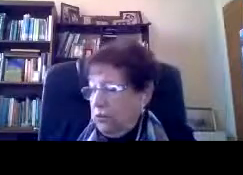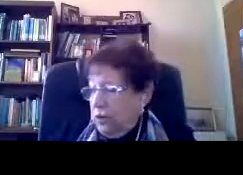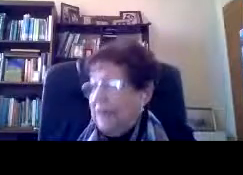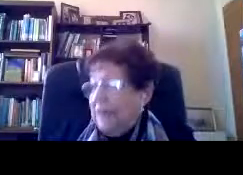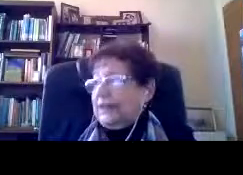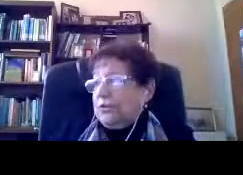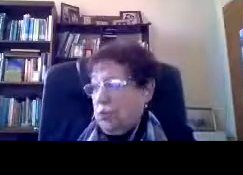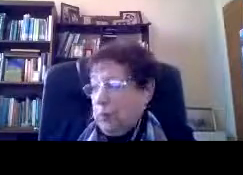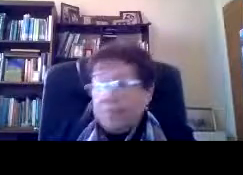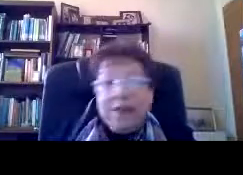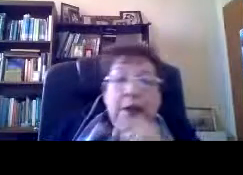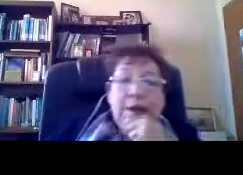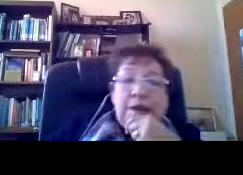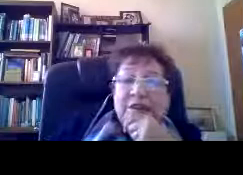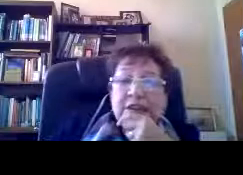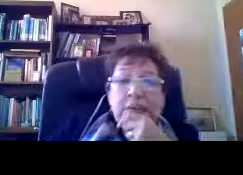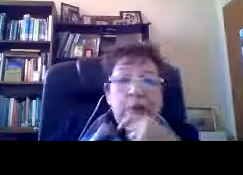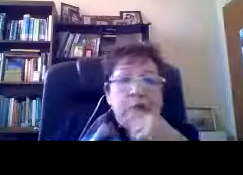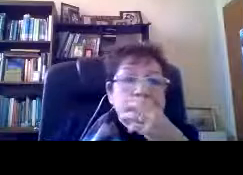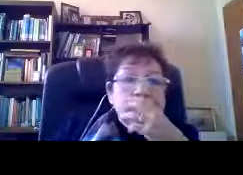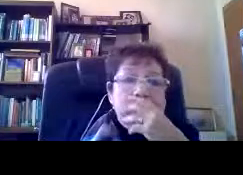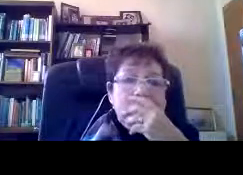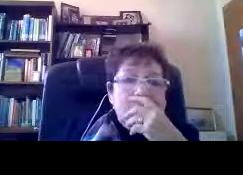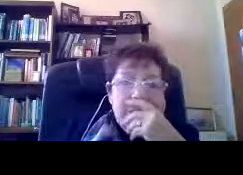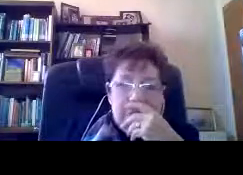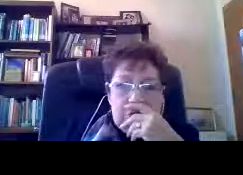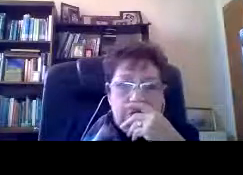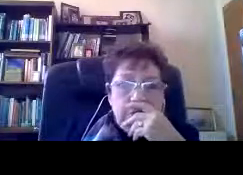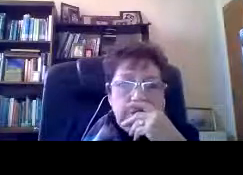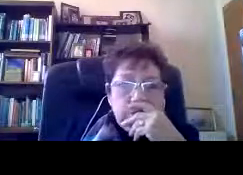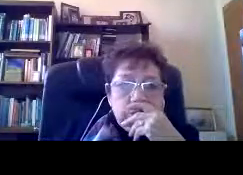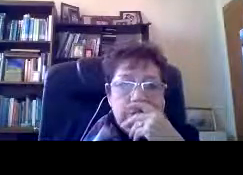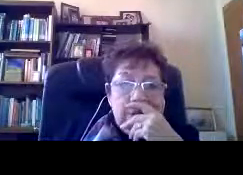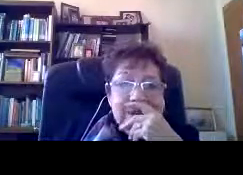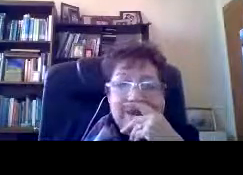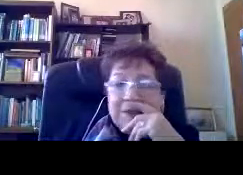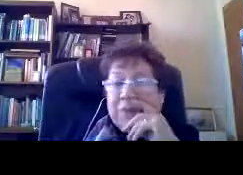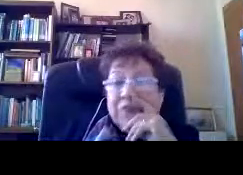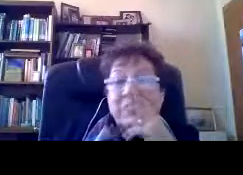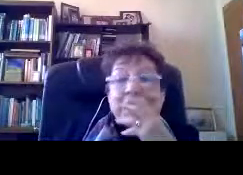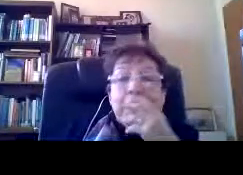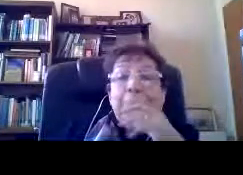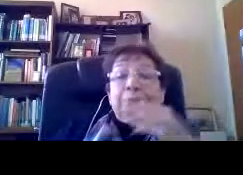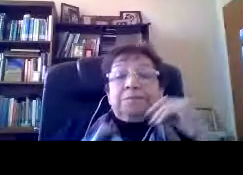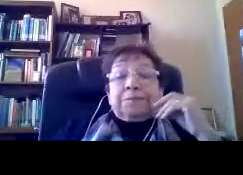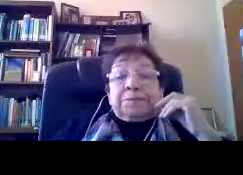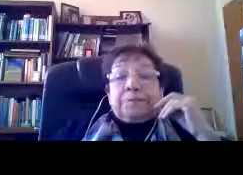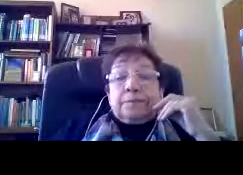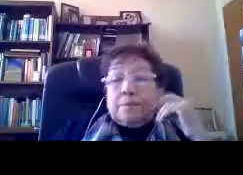criterios del trastorno. La siguiente pregunta es con respecto al sexo. La siguiente, por favor.